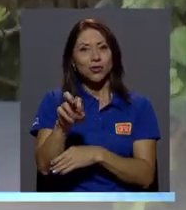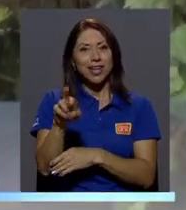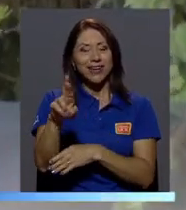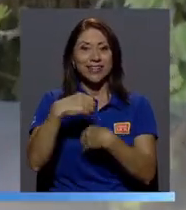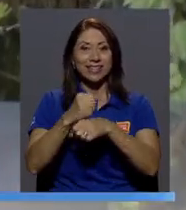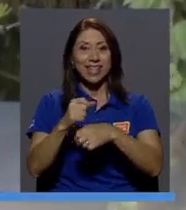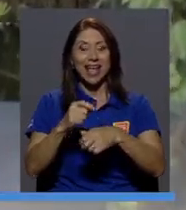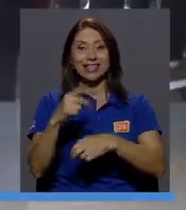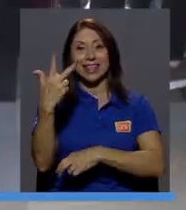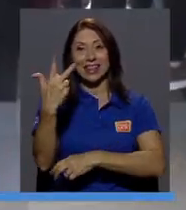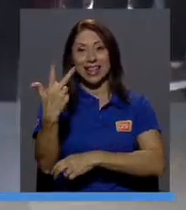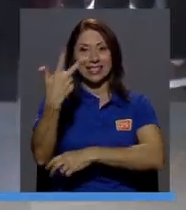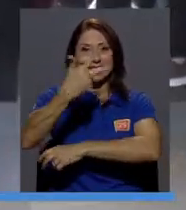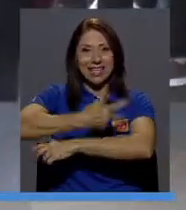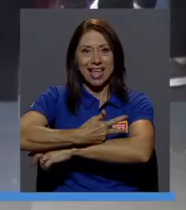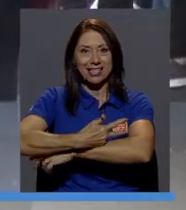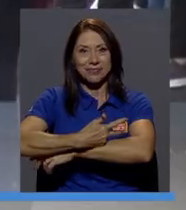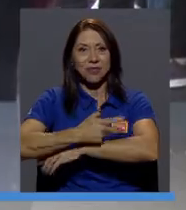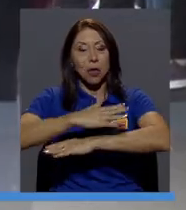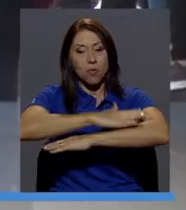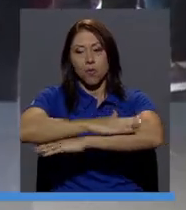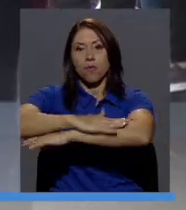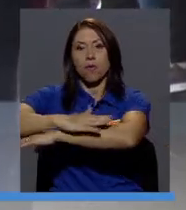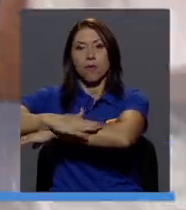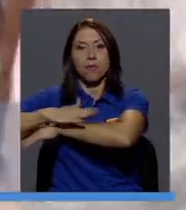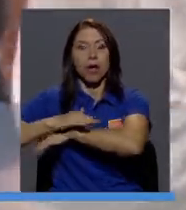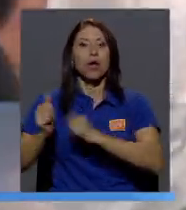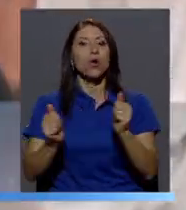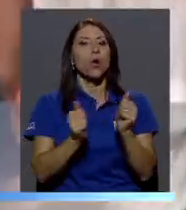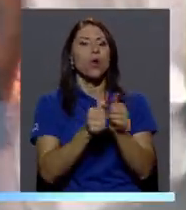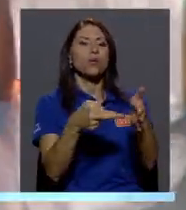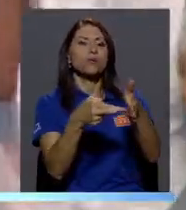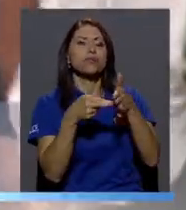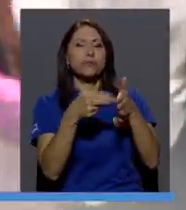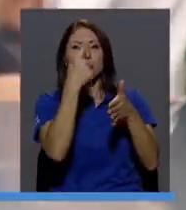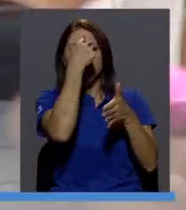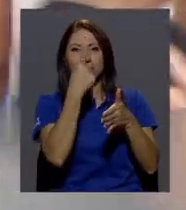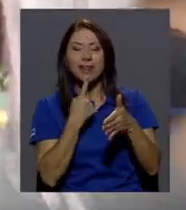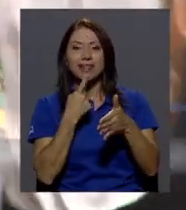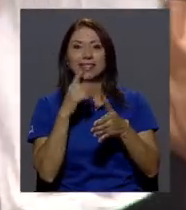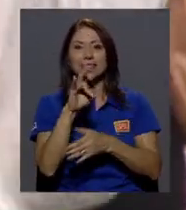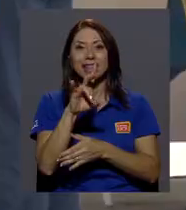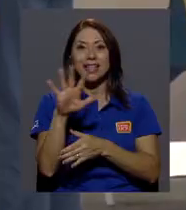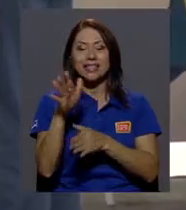realiza durante 3 días y se exhiben puestos con los perfiles de las 75 carreras de la